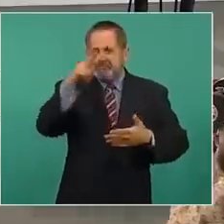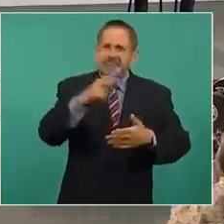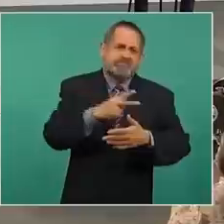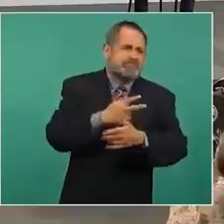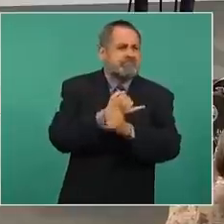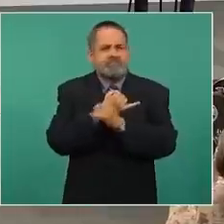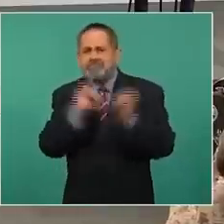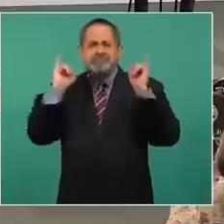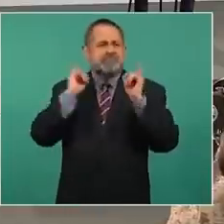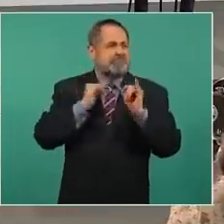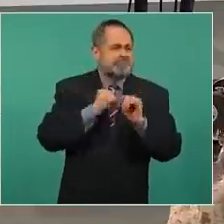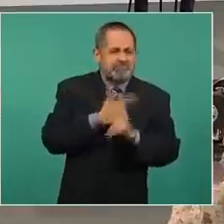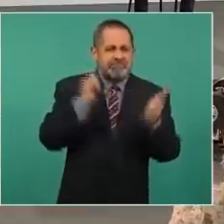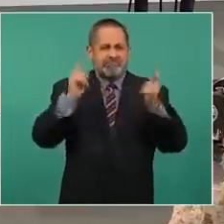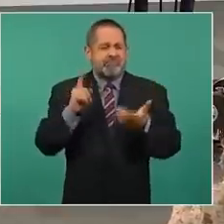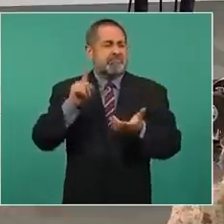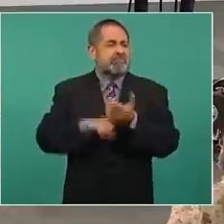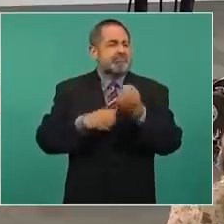independe del